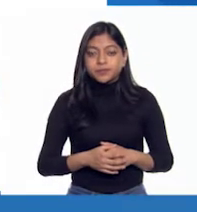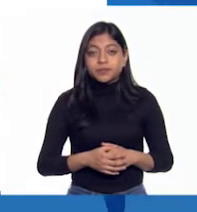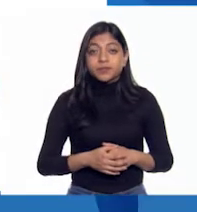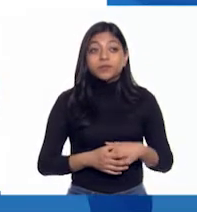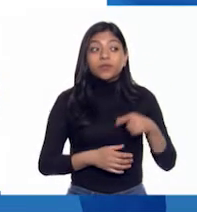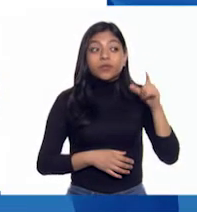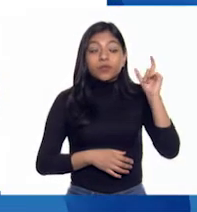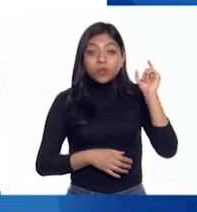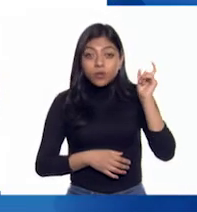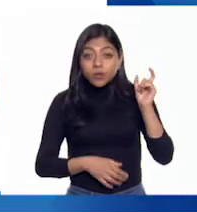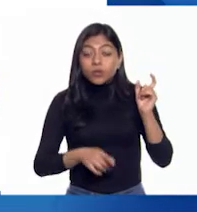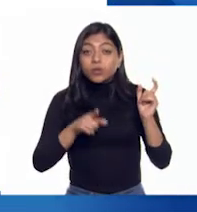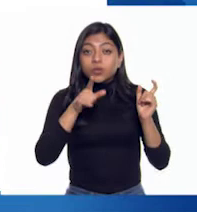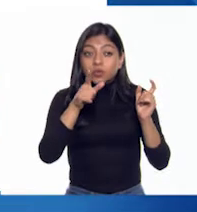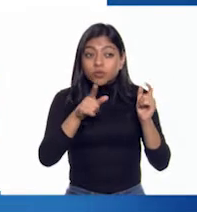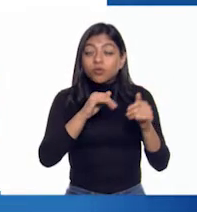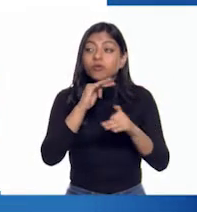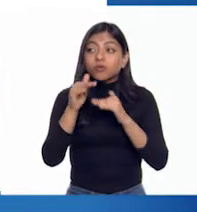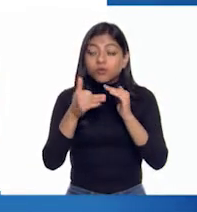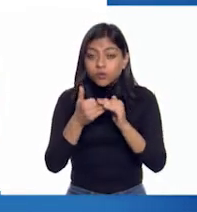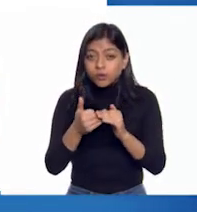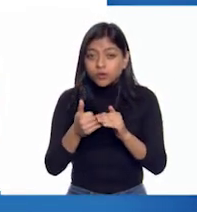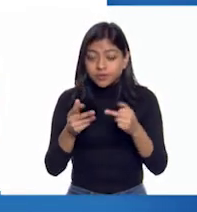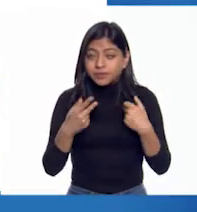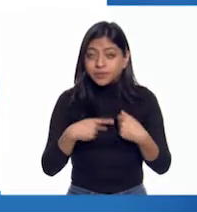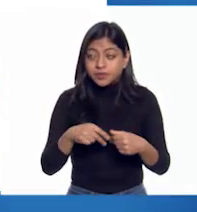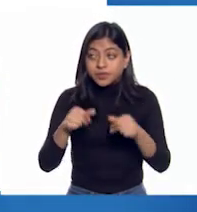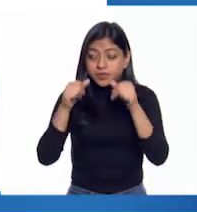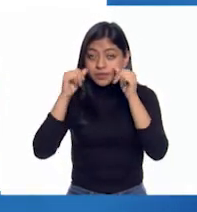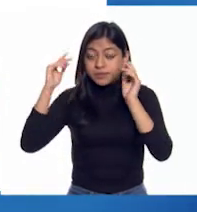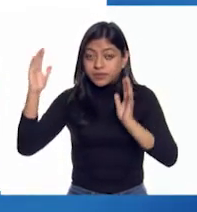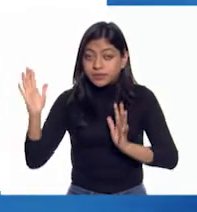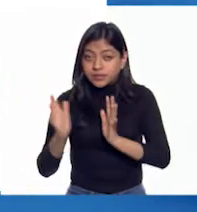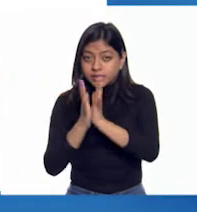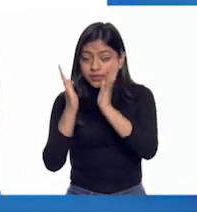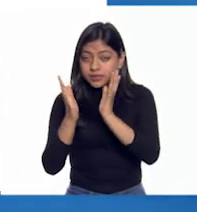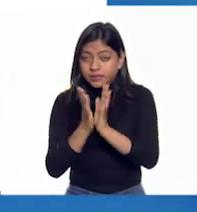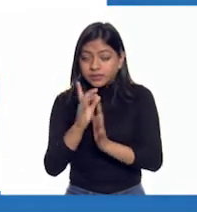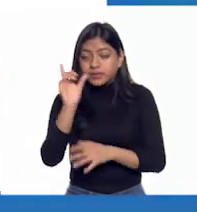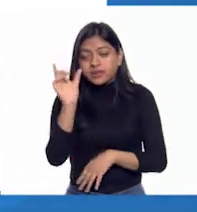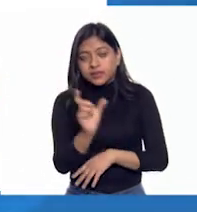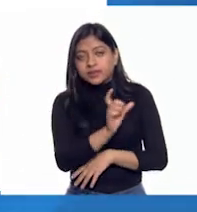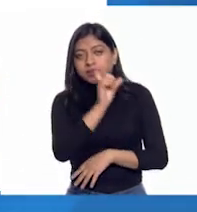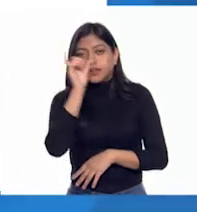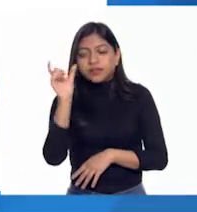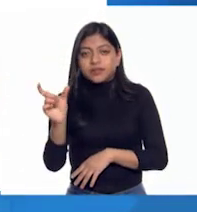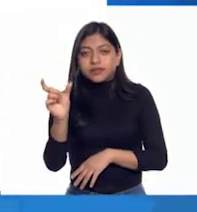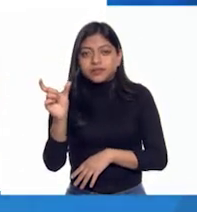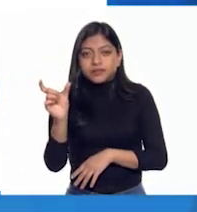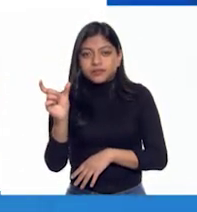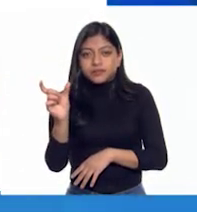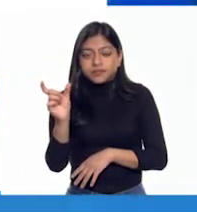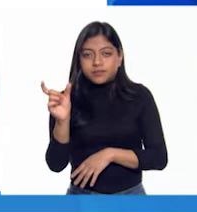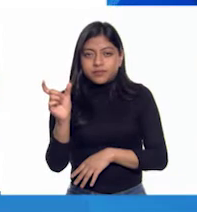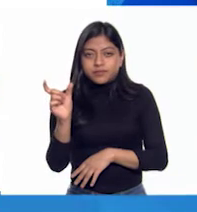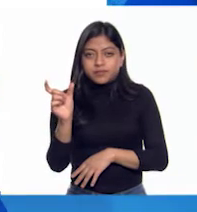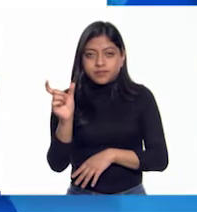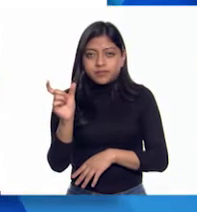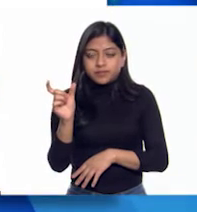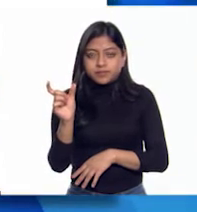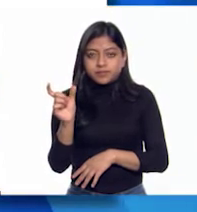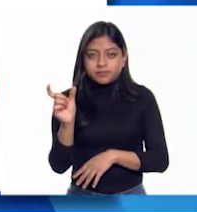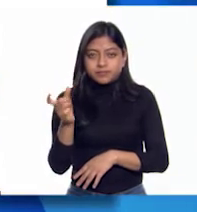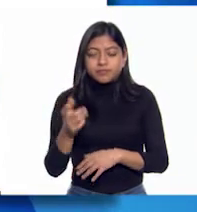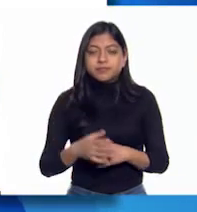cuando todas y todos participamos. Muy bien. Las siguientes palabras que van en el espacio en blanco. Ay, ¿qué